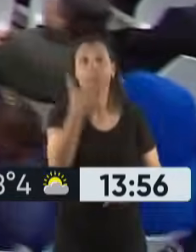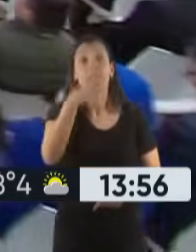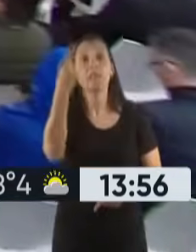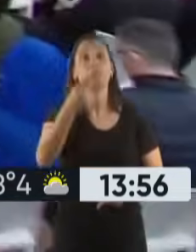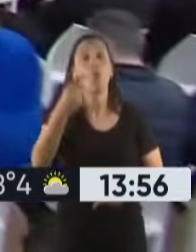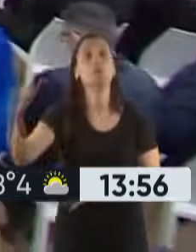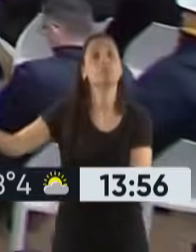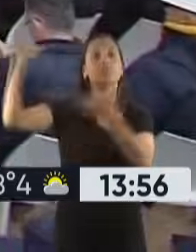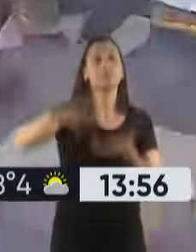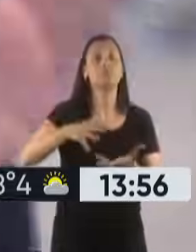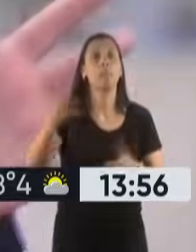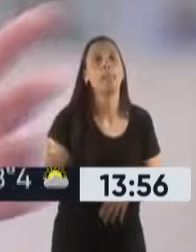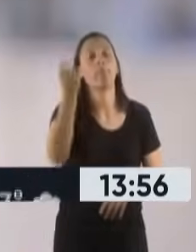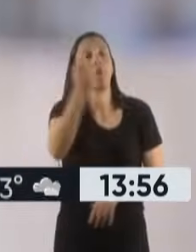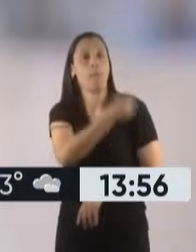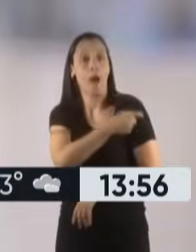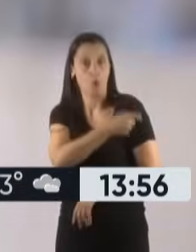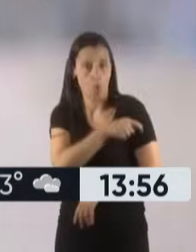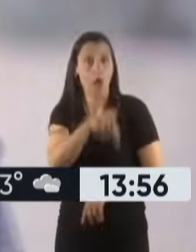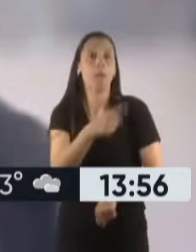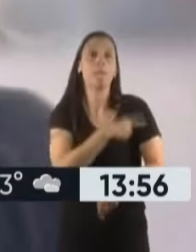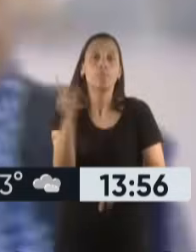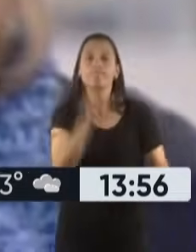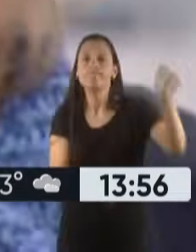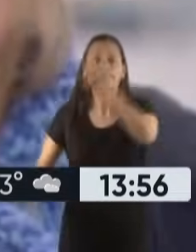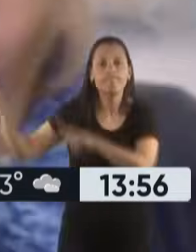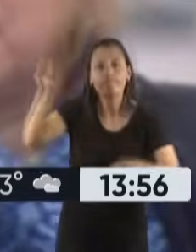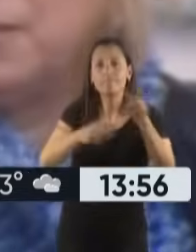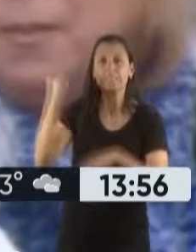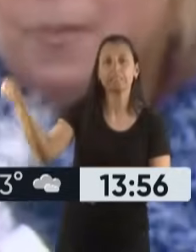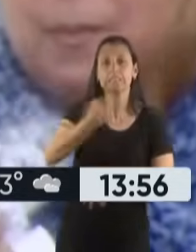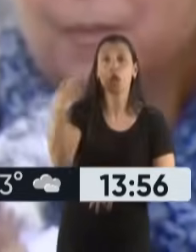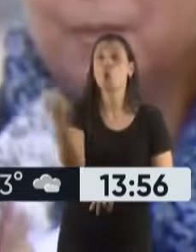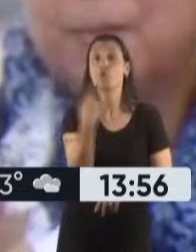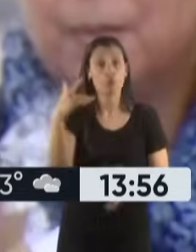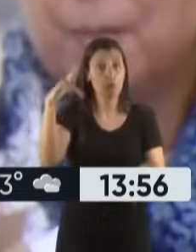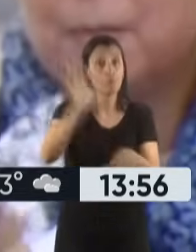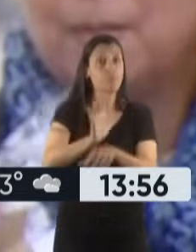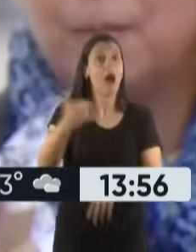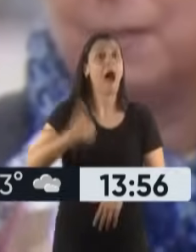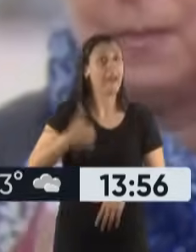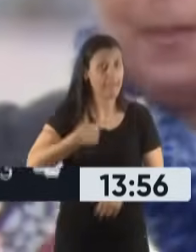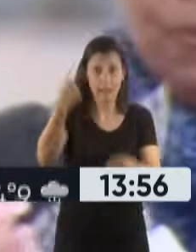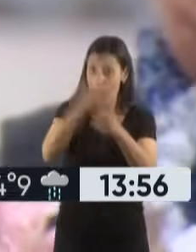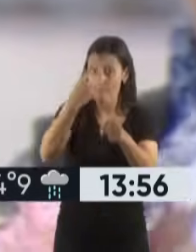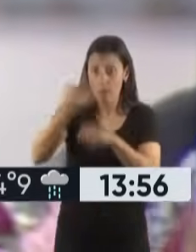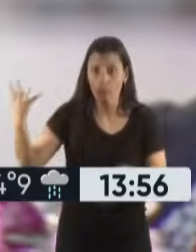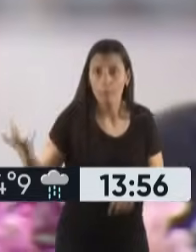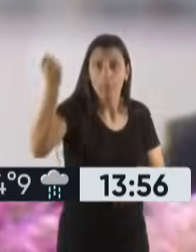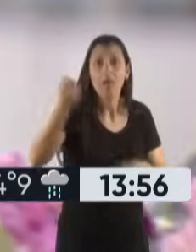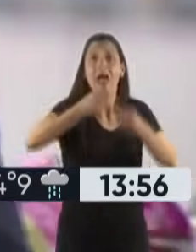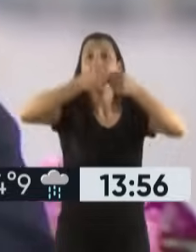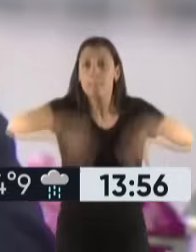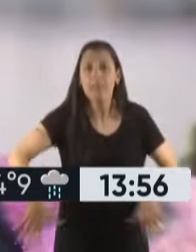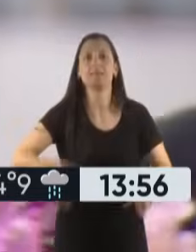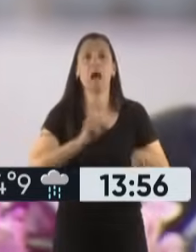vacuna. Y salimos a buscarla y estuvimos entre los primeros países en empezar a vacunar a su